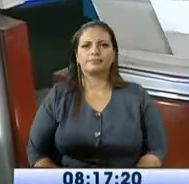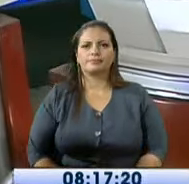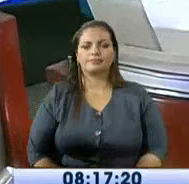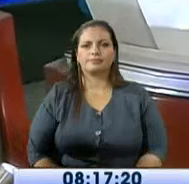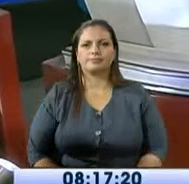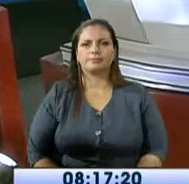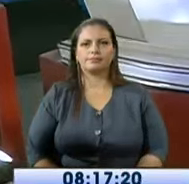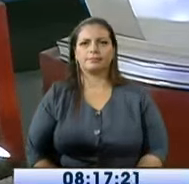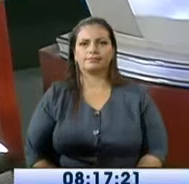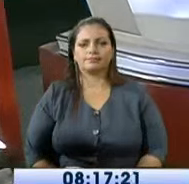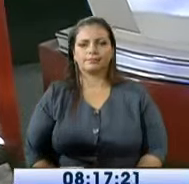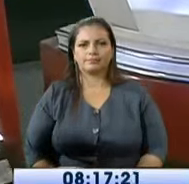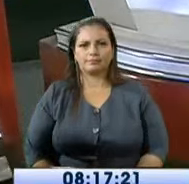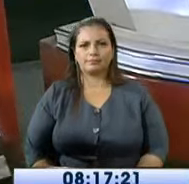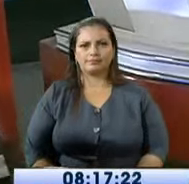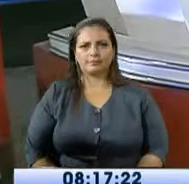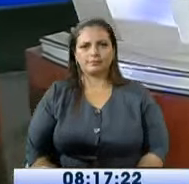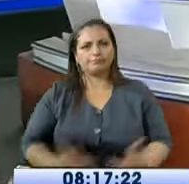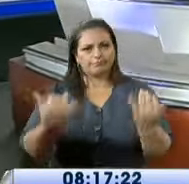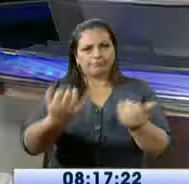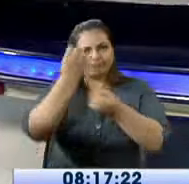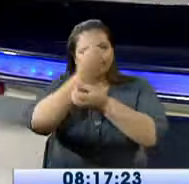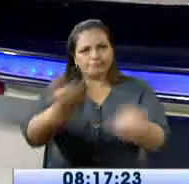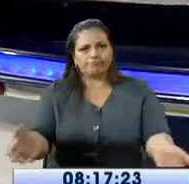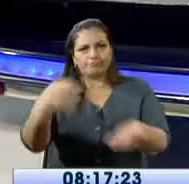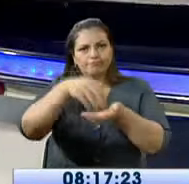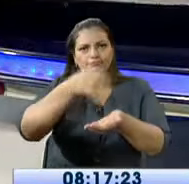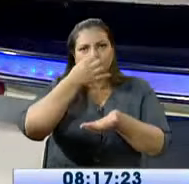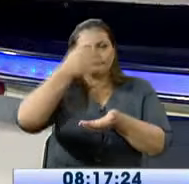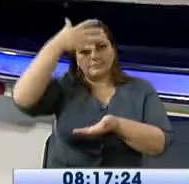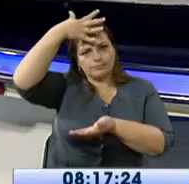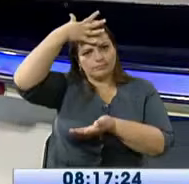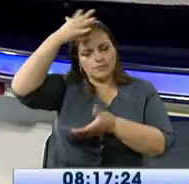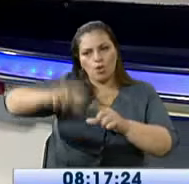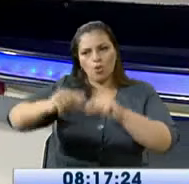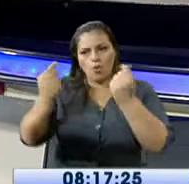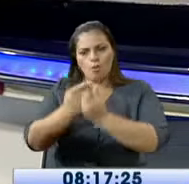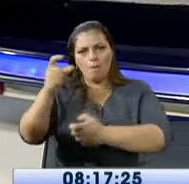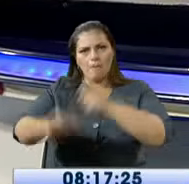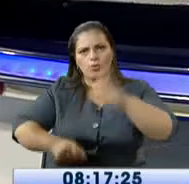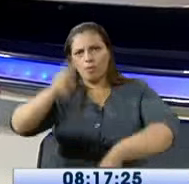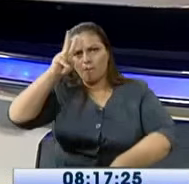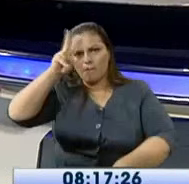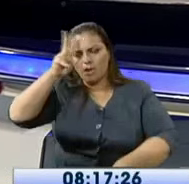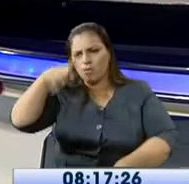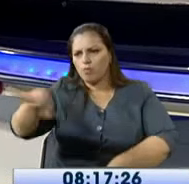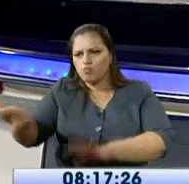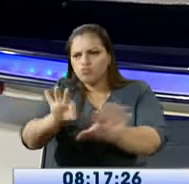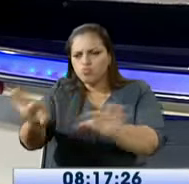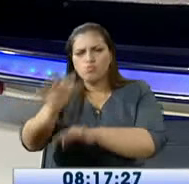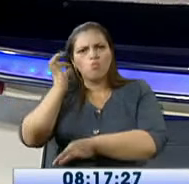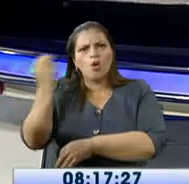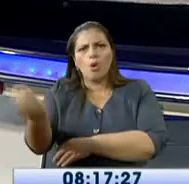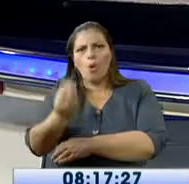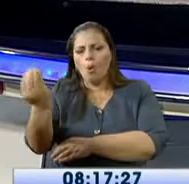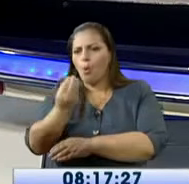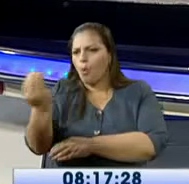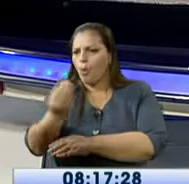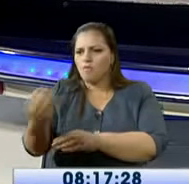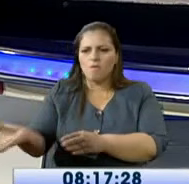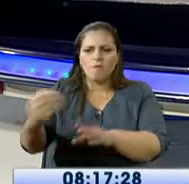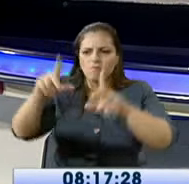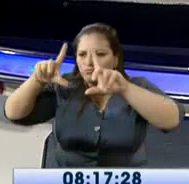Cambiamos de tema para informarles que una presunta red de trata de menores fue desarticulada en la provincia Sáchila. Dos hombres quedaron detenidos